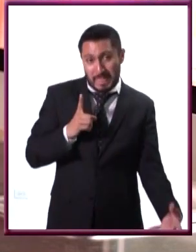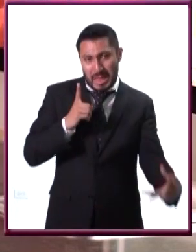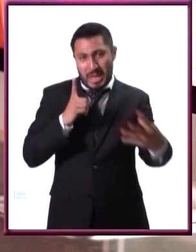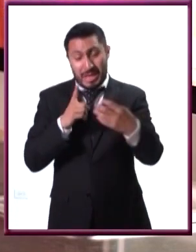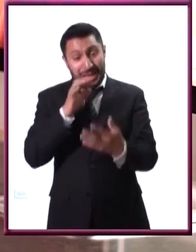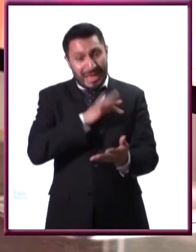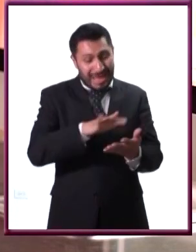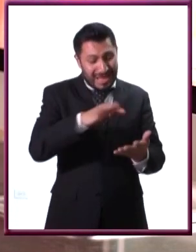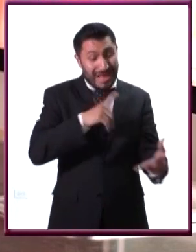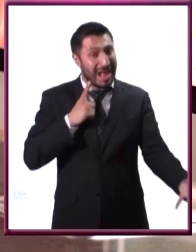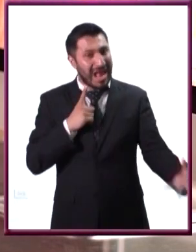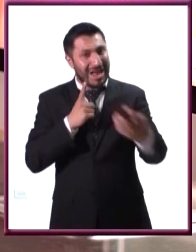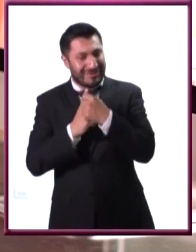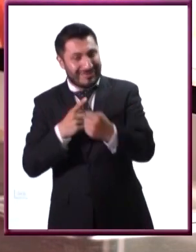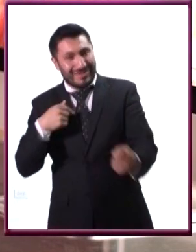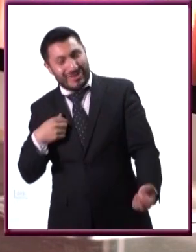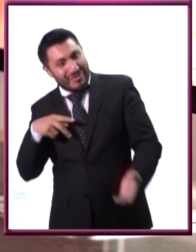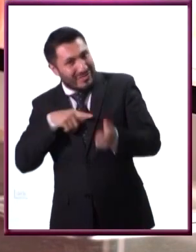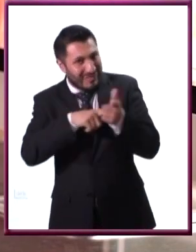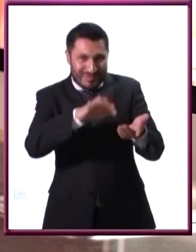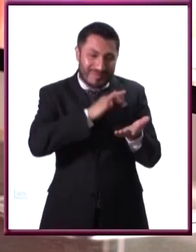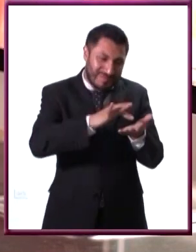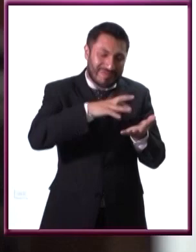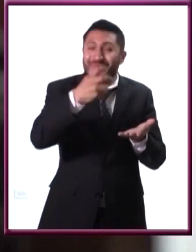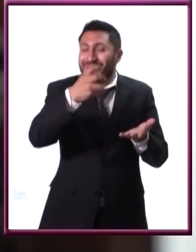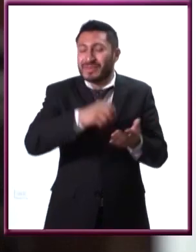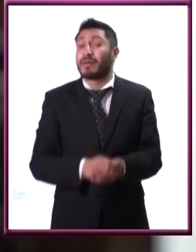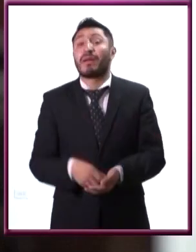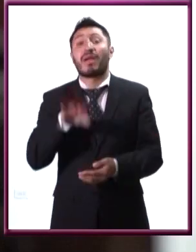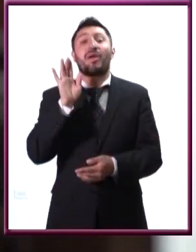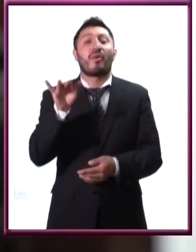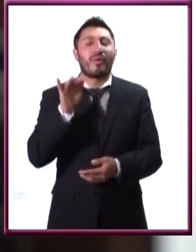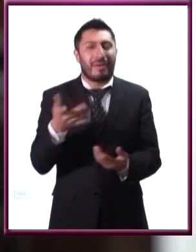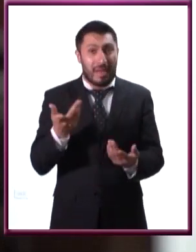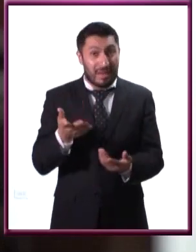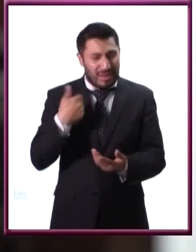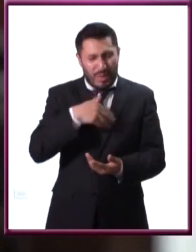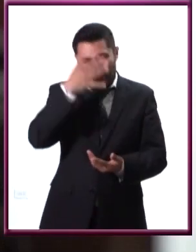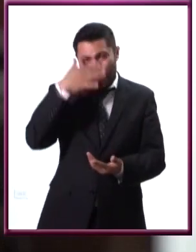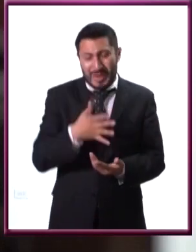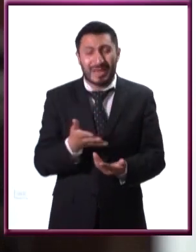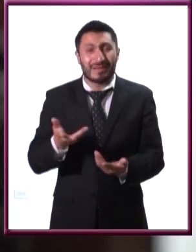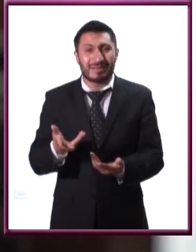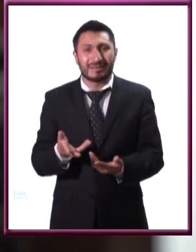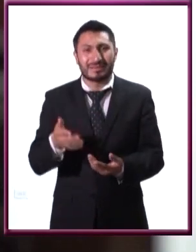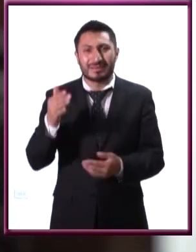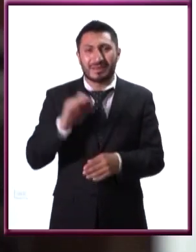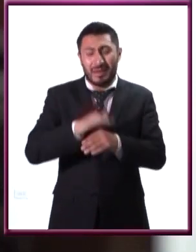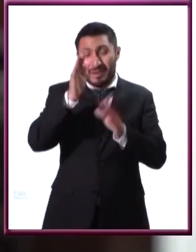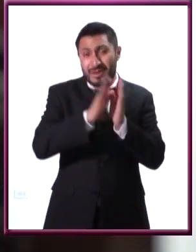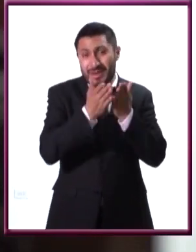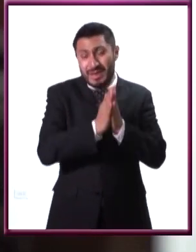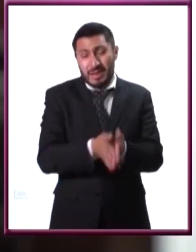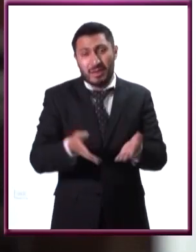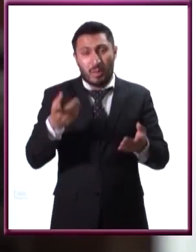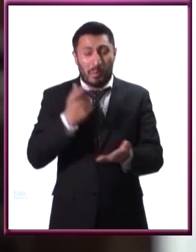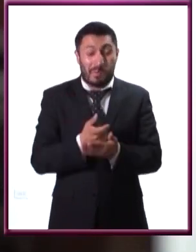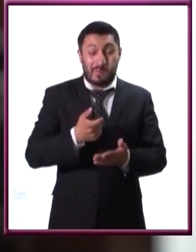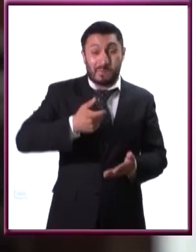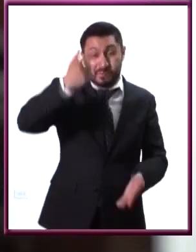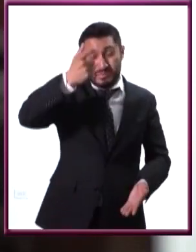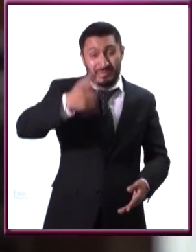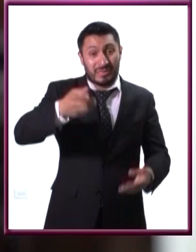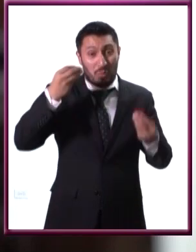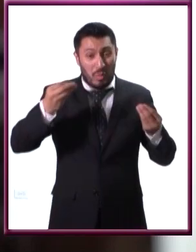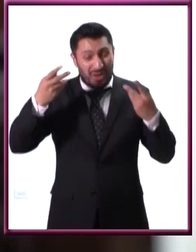un germen de algo, nos va a invitar a leer, sin duda alguna. Isaí, sabemos que la mayoría de los libros son muy